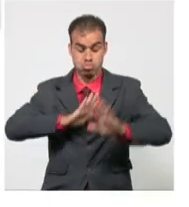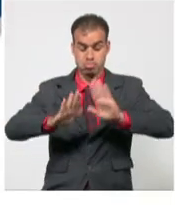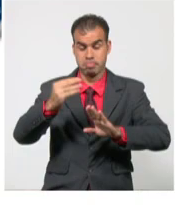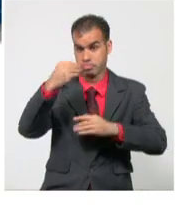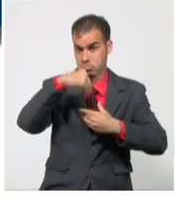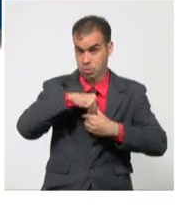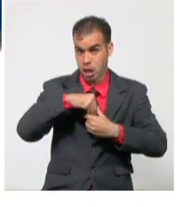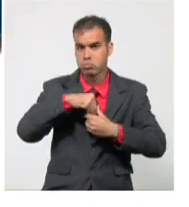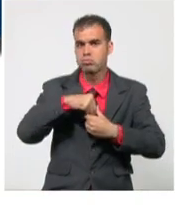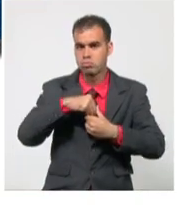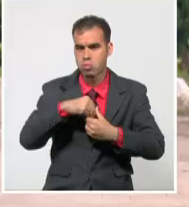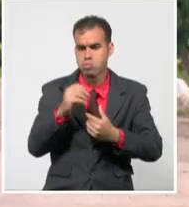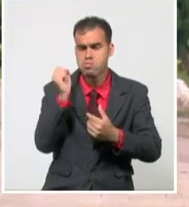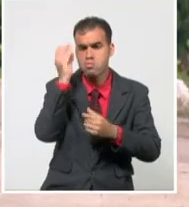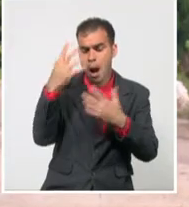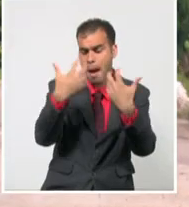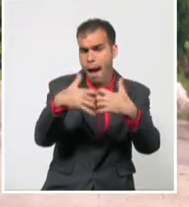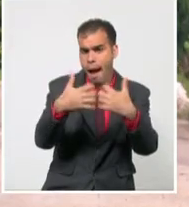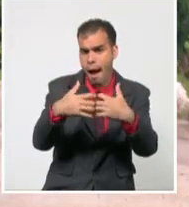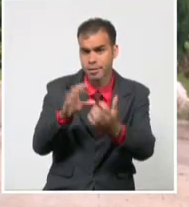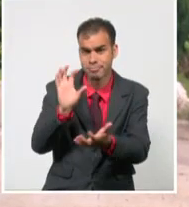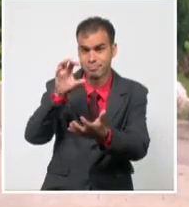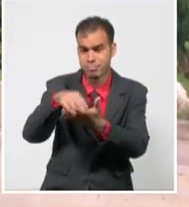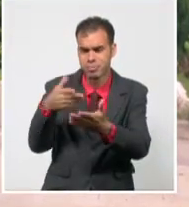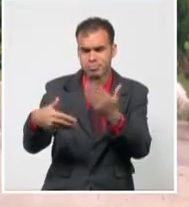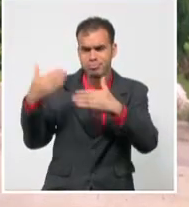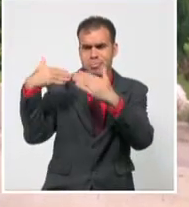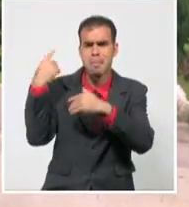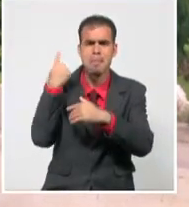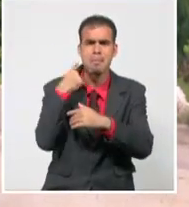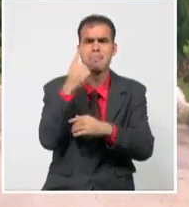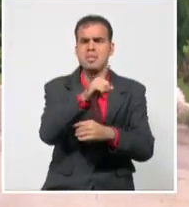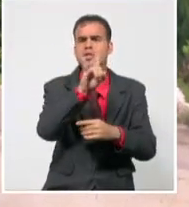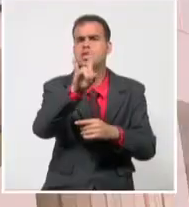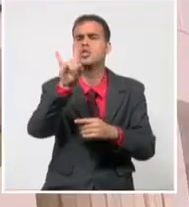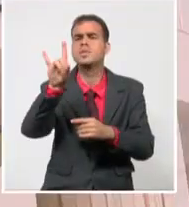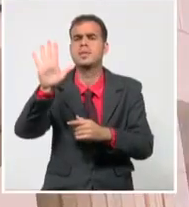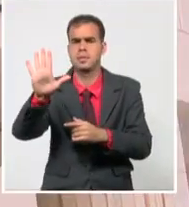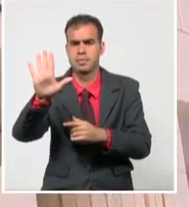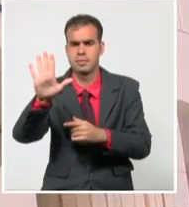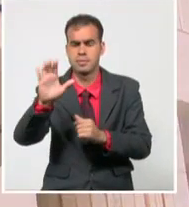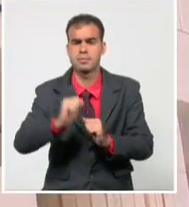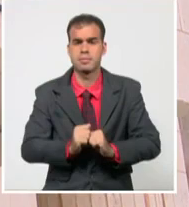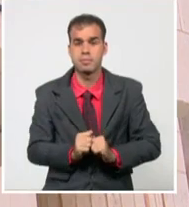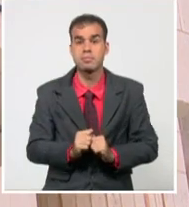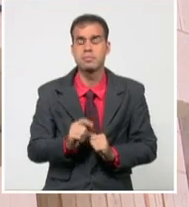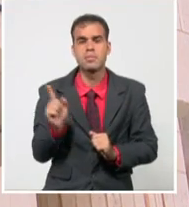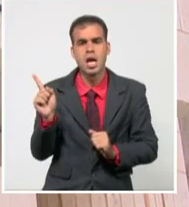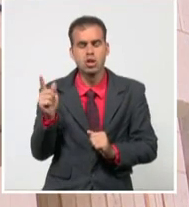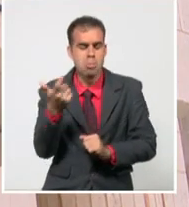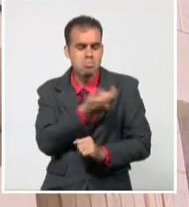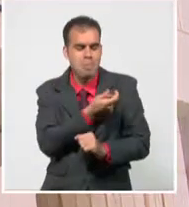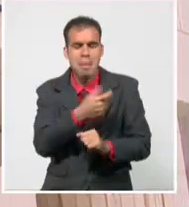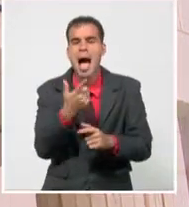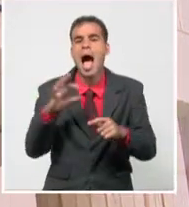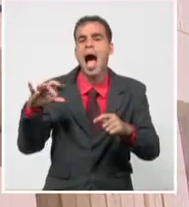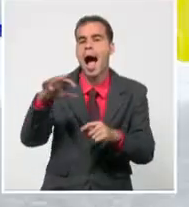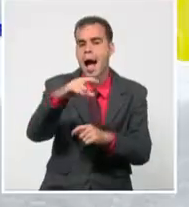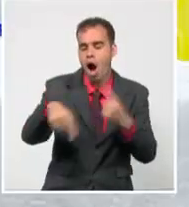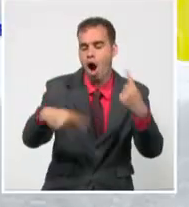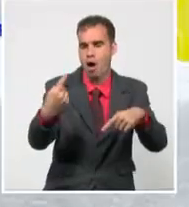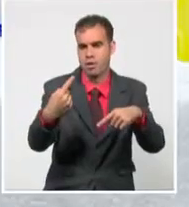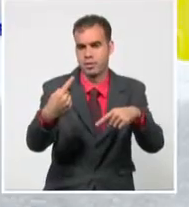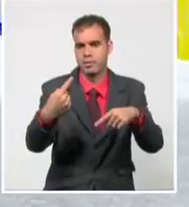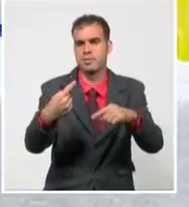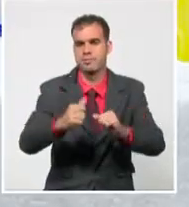por el Centro de Inmunología Molecular en 1995, originalmente para tratar ciertos tipos de cáncer. A